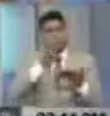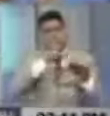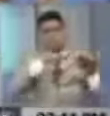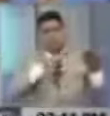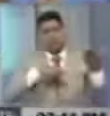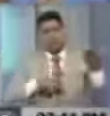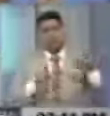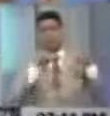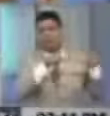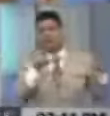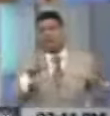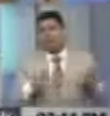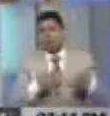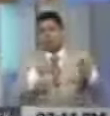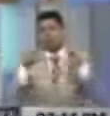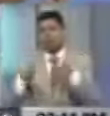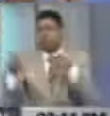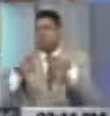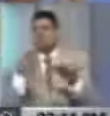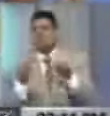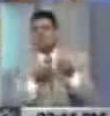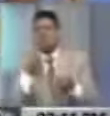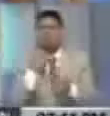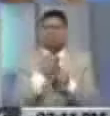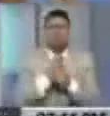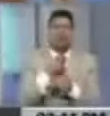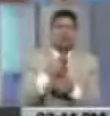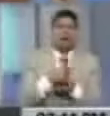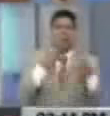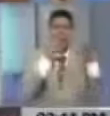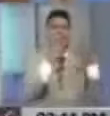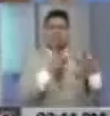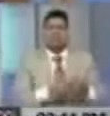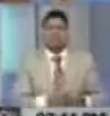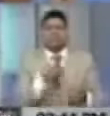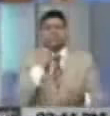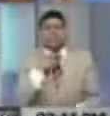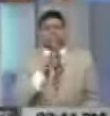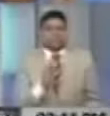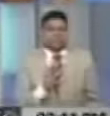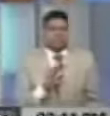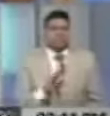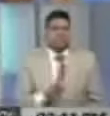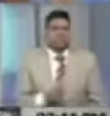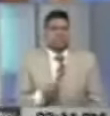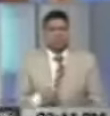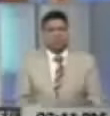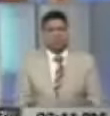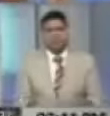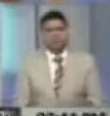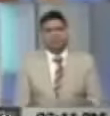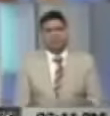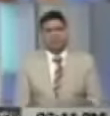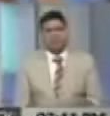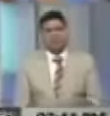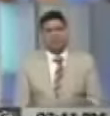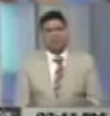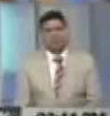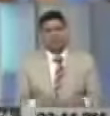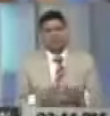uno de los establecimientos en profundidad su funcionamiento. La administración de este mercado municipal está